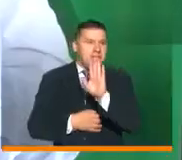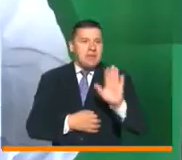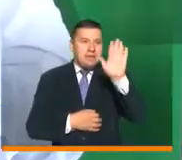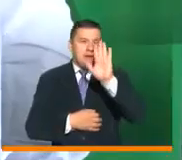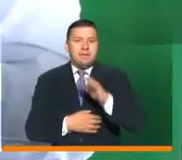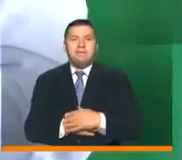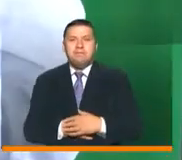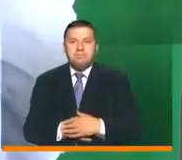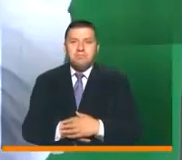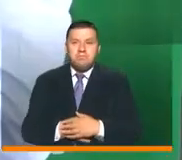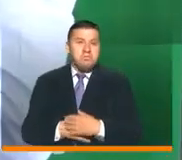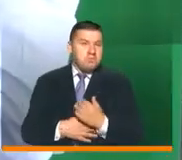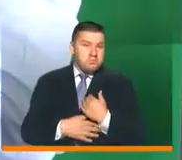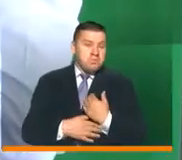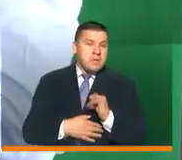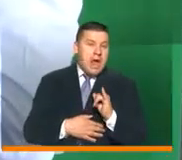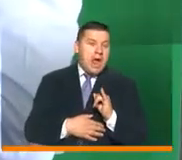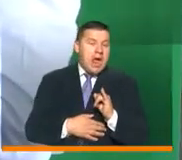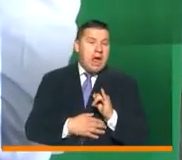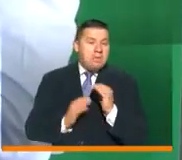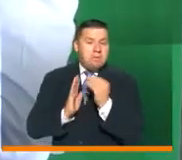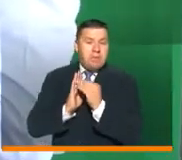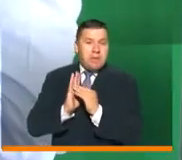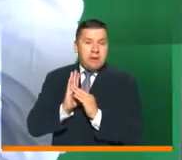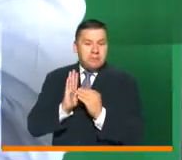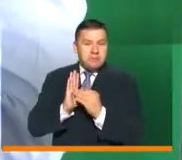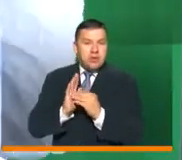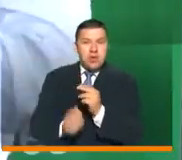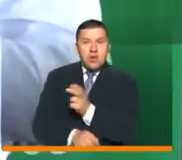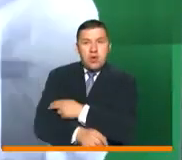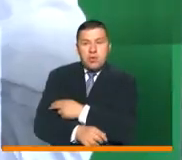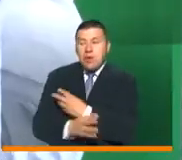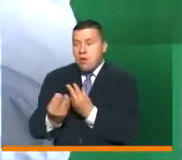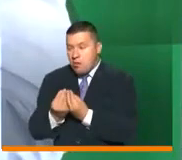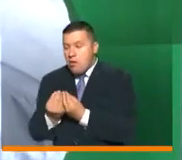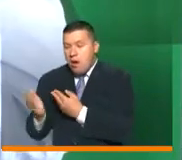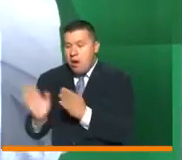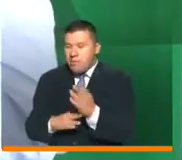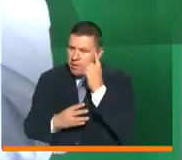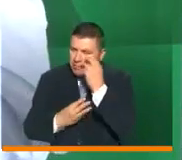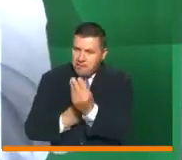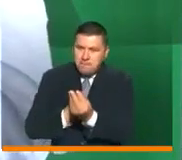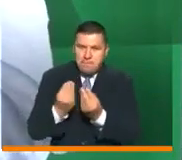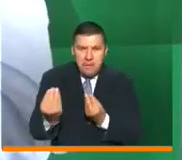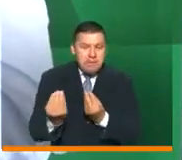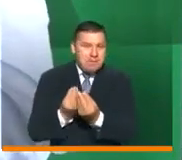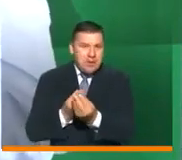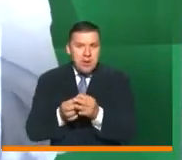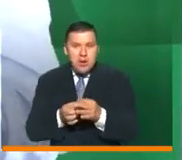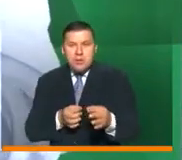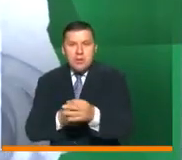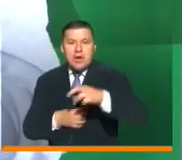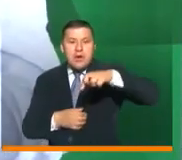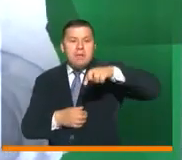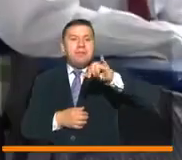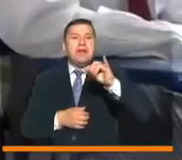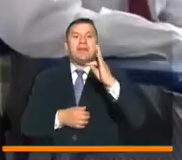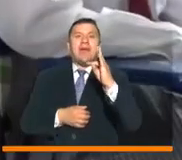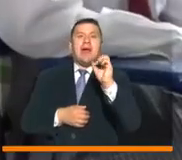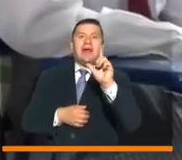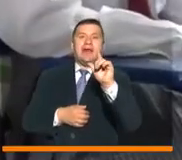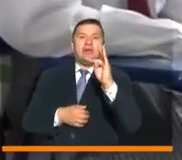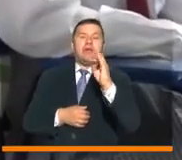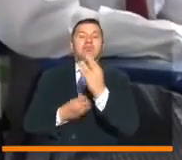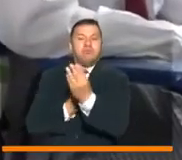departamento. Hemos desarrollado, no solamente desde el Comité de Alternancia, sino el Plan de Alternancia en el municipio de Pitalito, todo